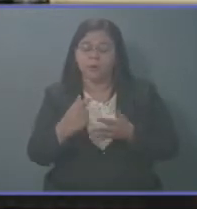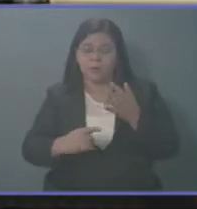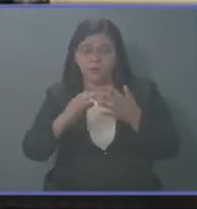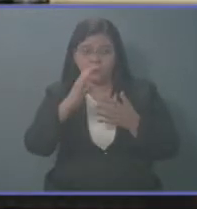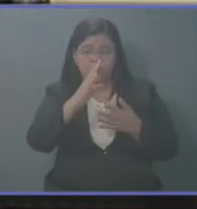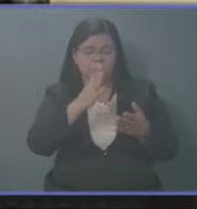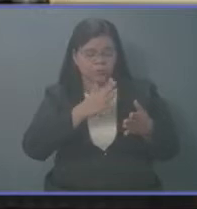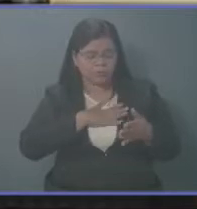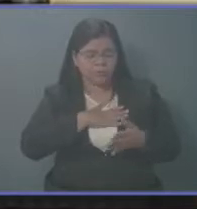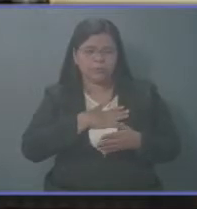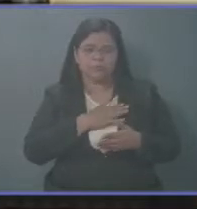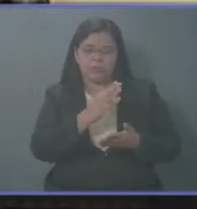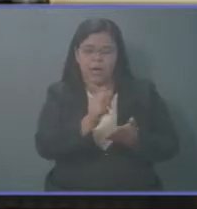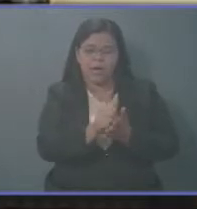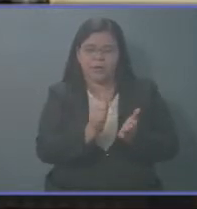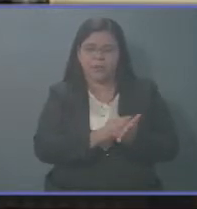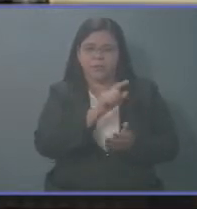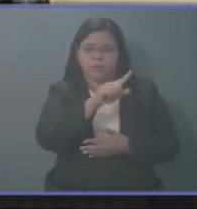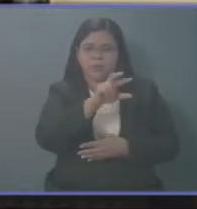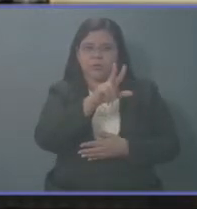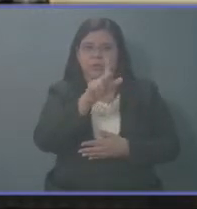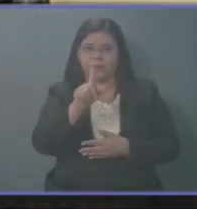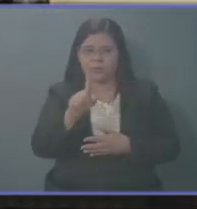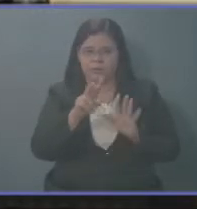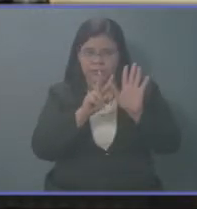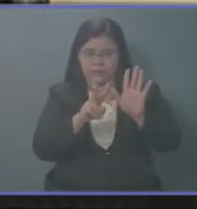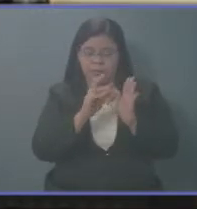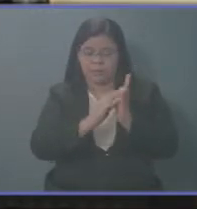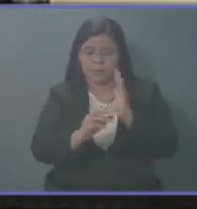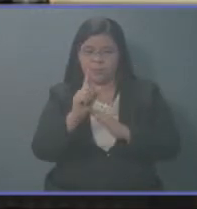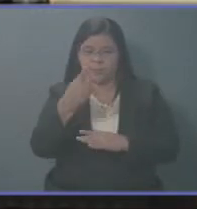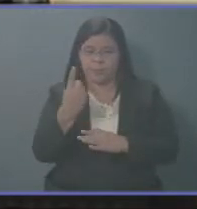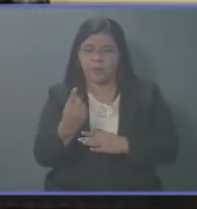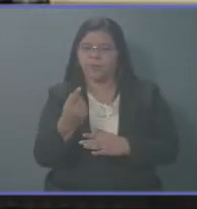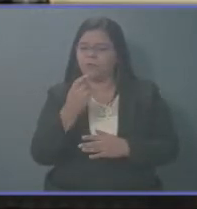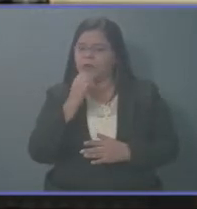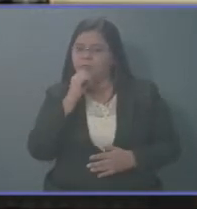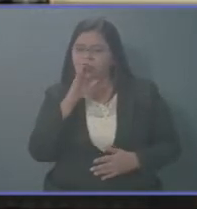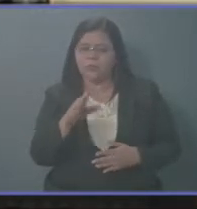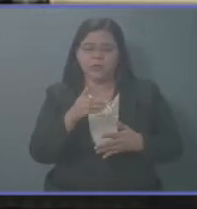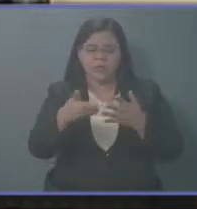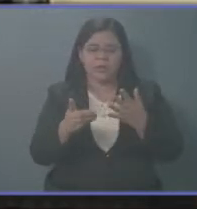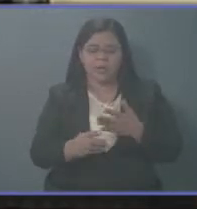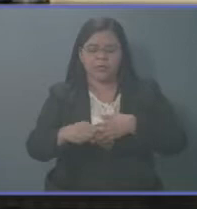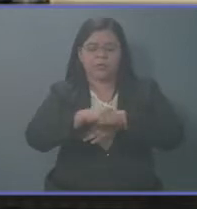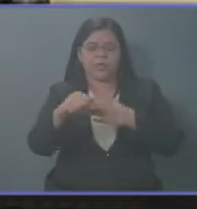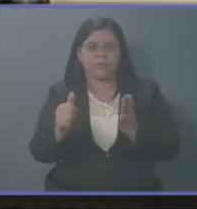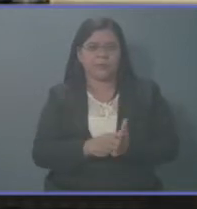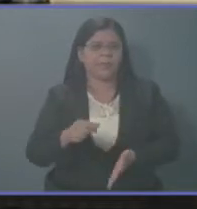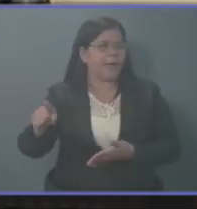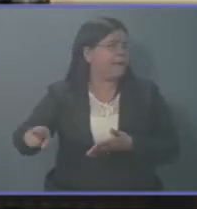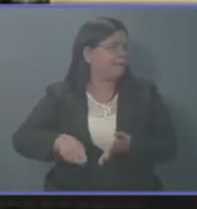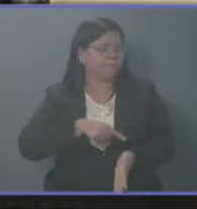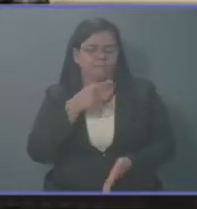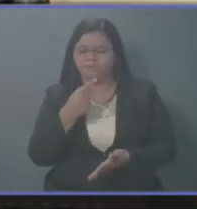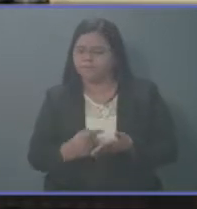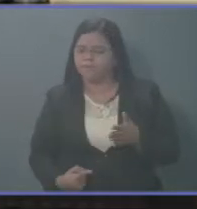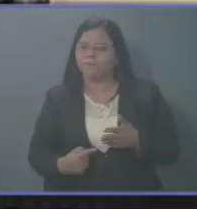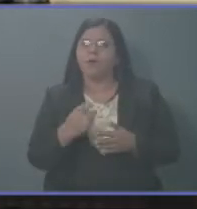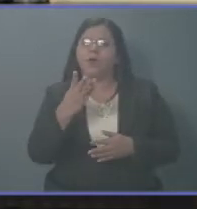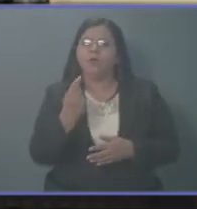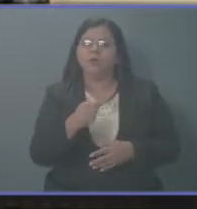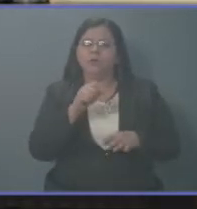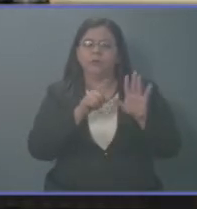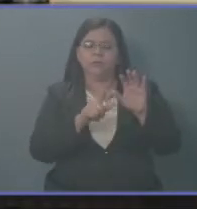República me concede en su artículo 137, inciso primero, vetando el decreto legislativo número 630 por